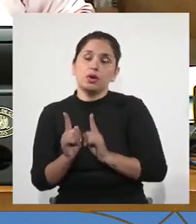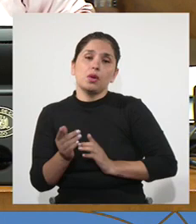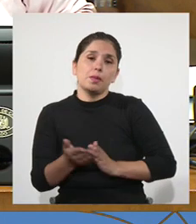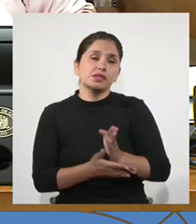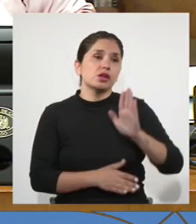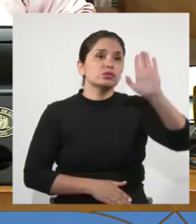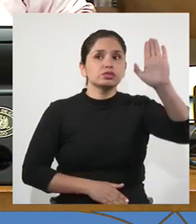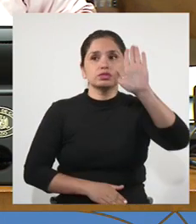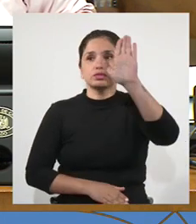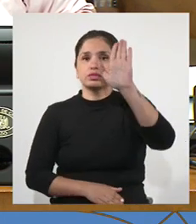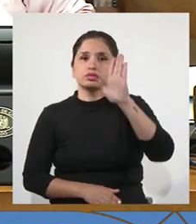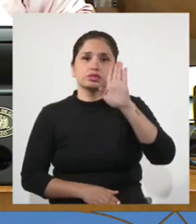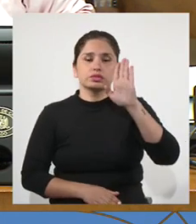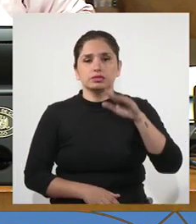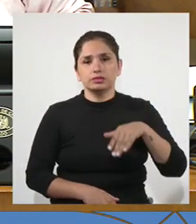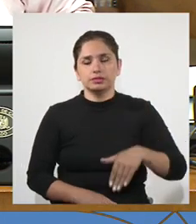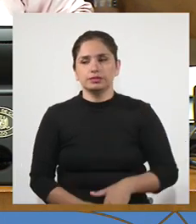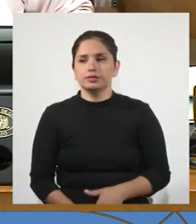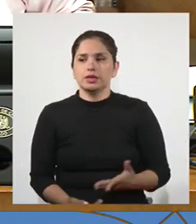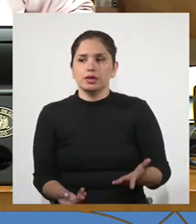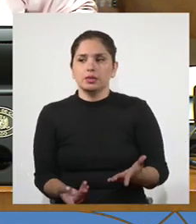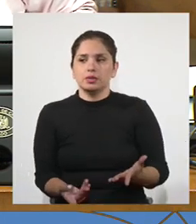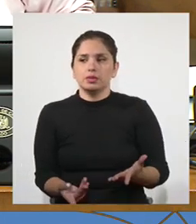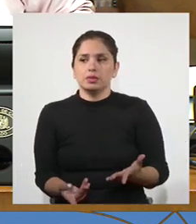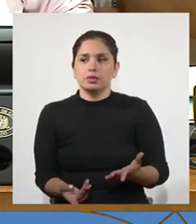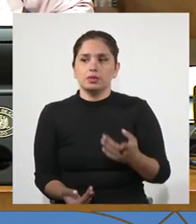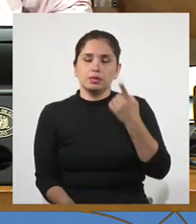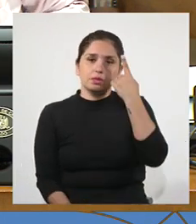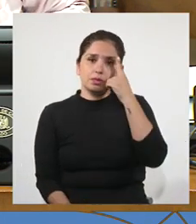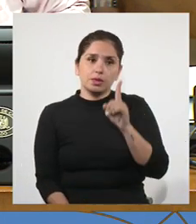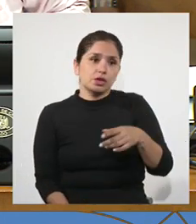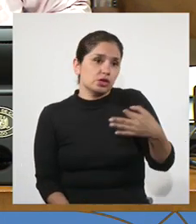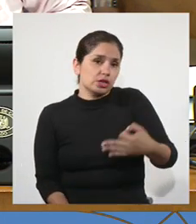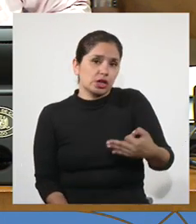¿Ah? Pero es la mejor, claro, tiene razón la senadora,